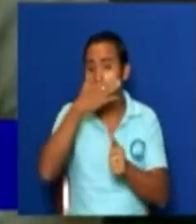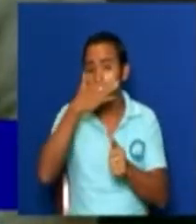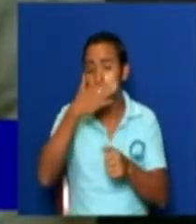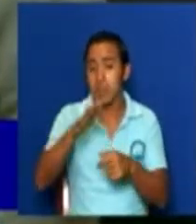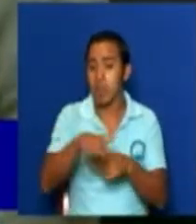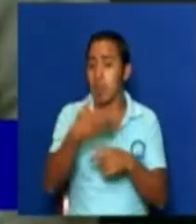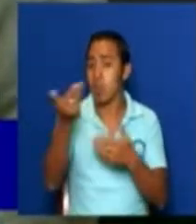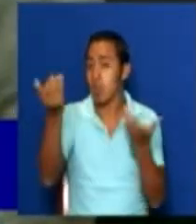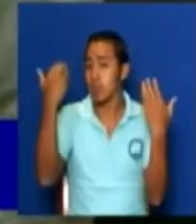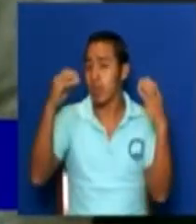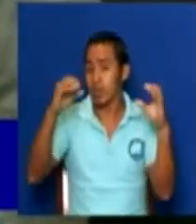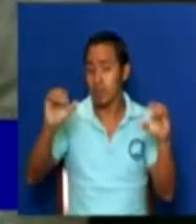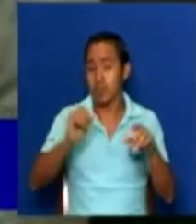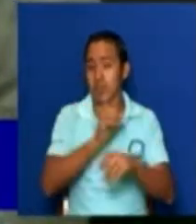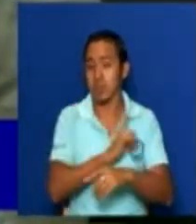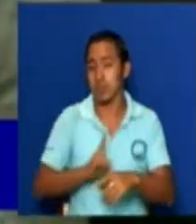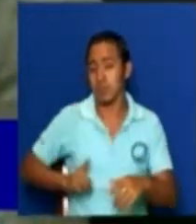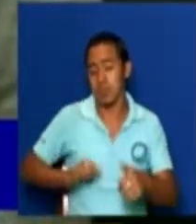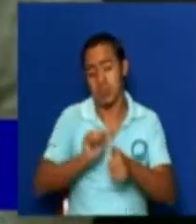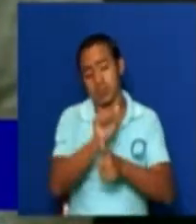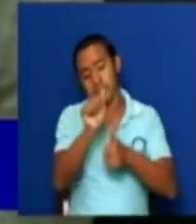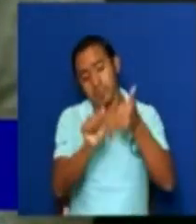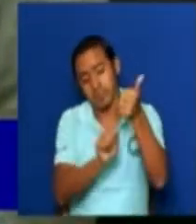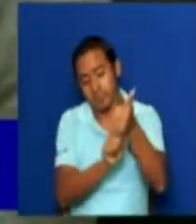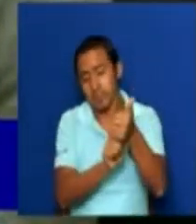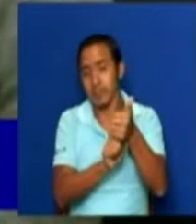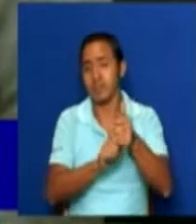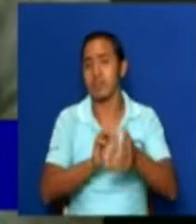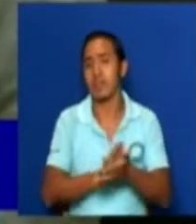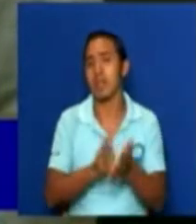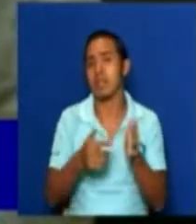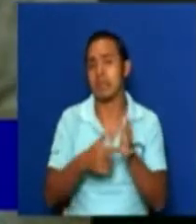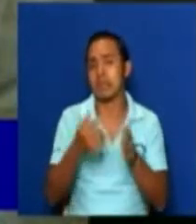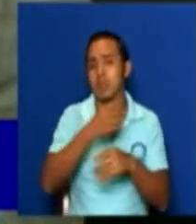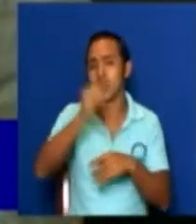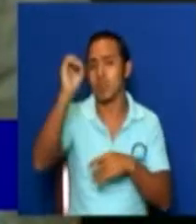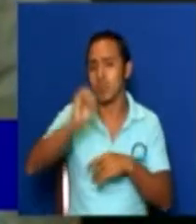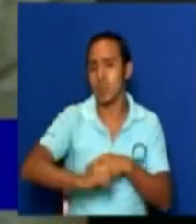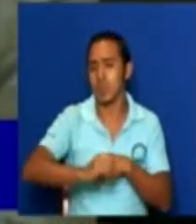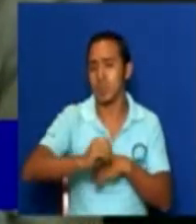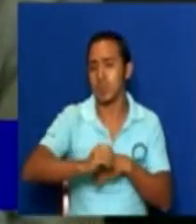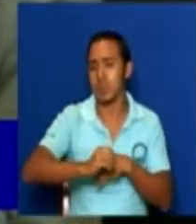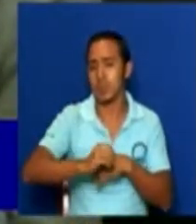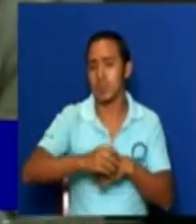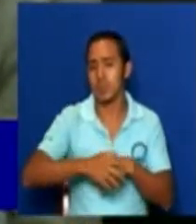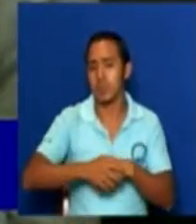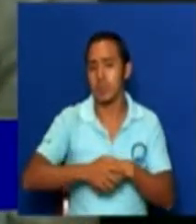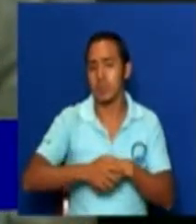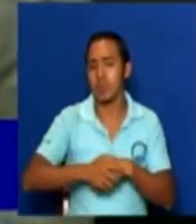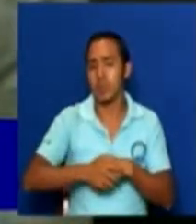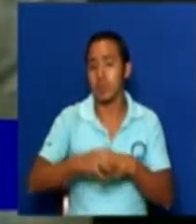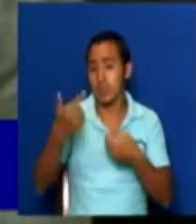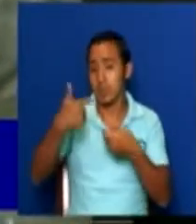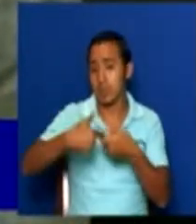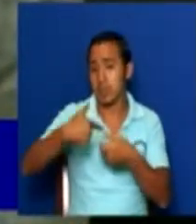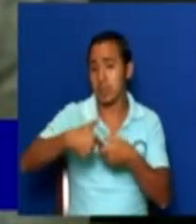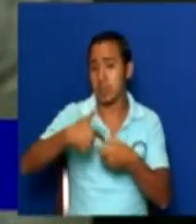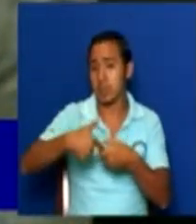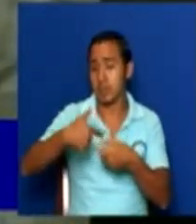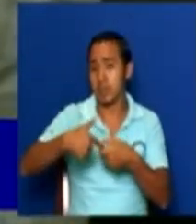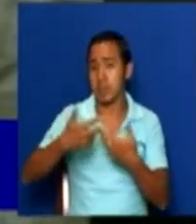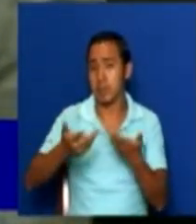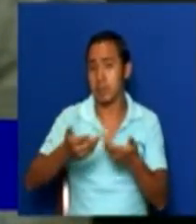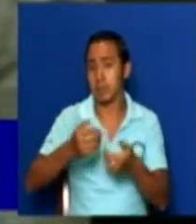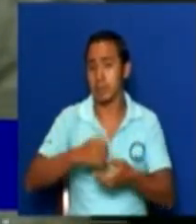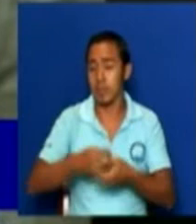otras cosas los diputados suplentes. Por ejemplo, un porcentaje de la gasolina